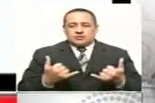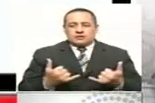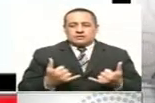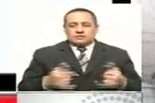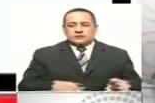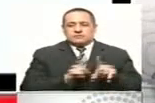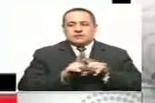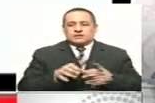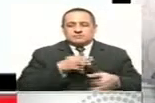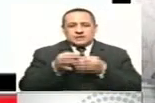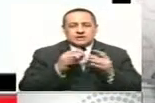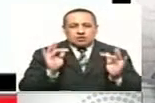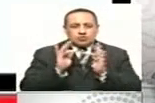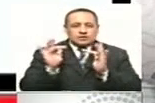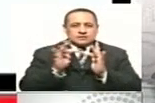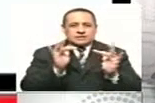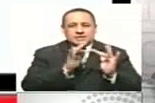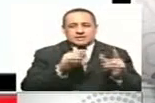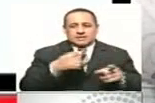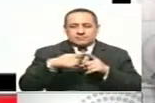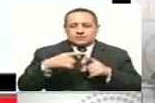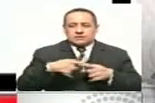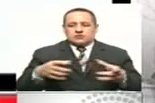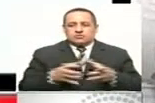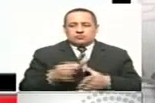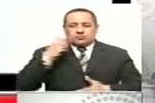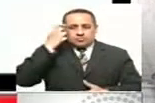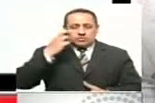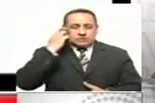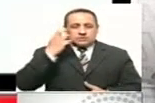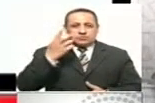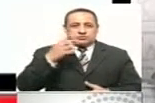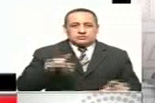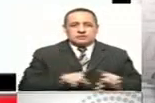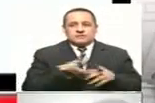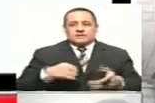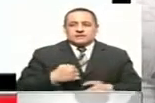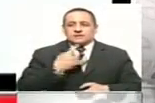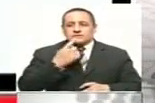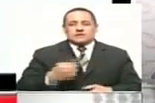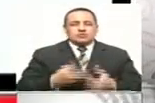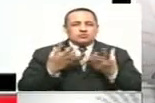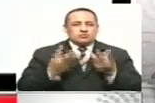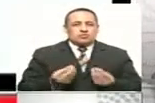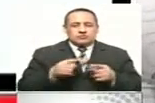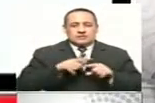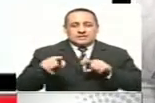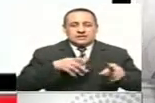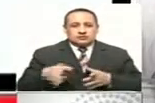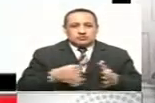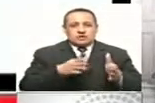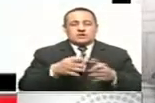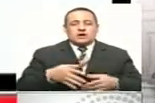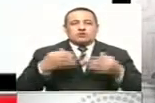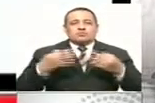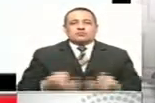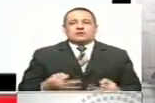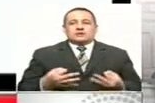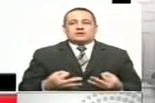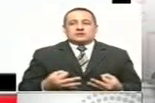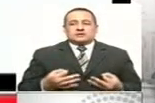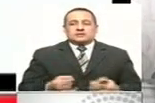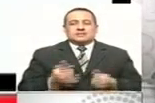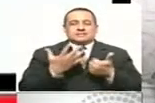quisiera comentar también que estos organismos están un poco direccionados a cumplir